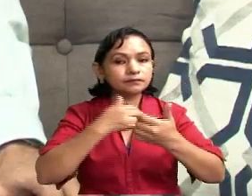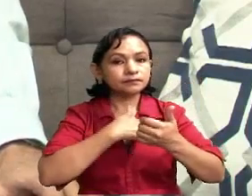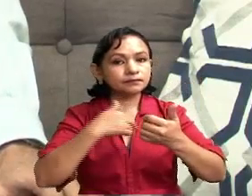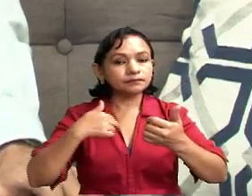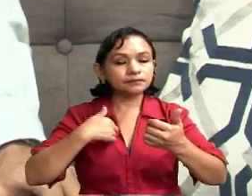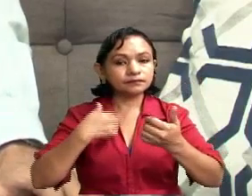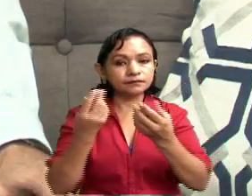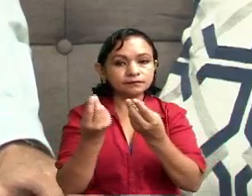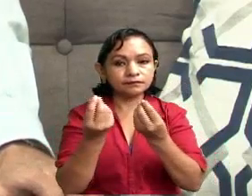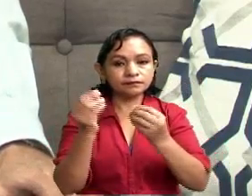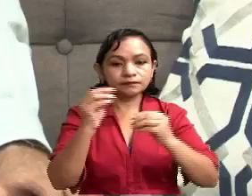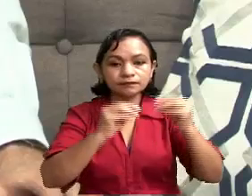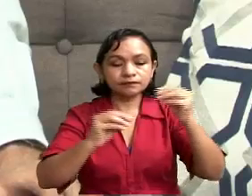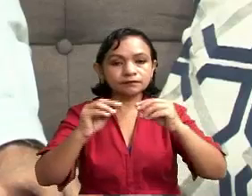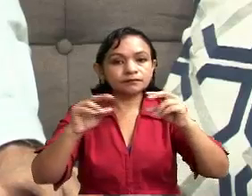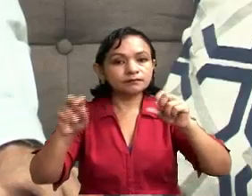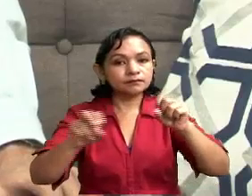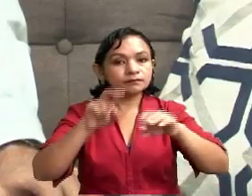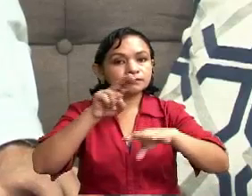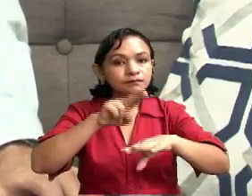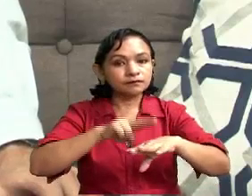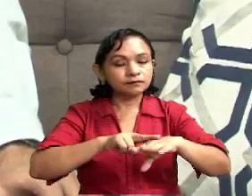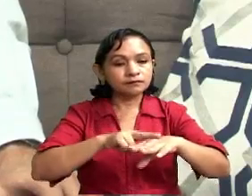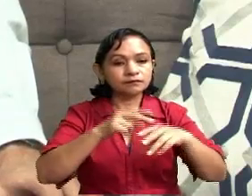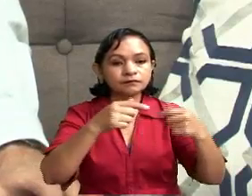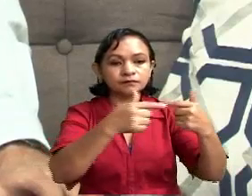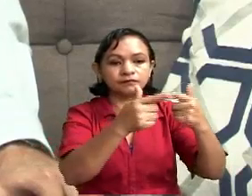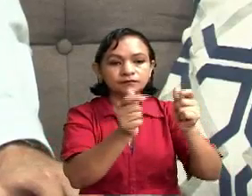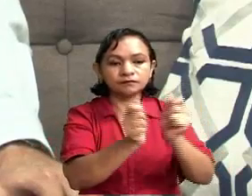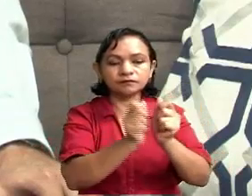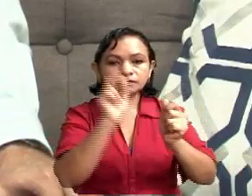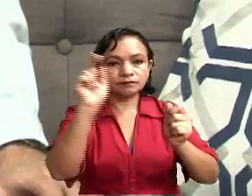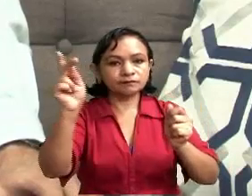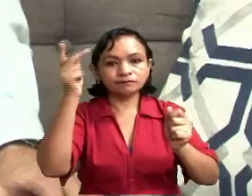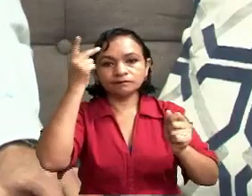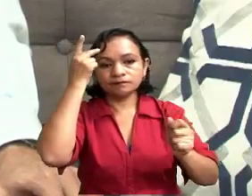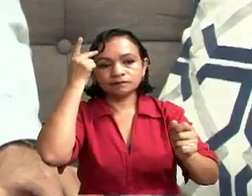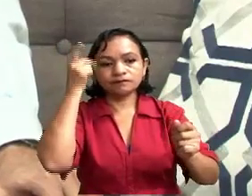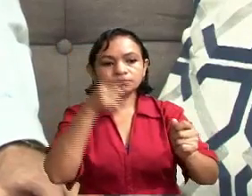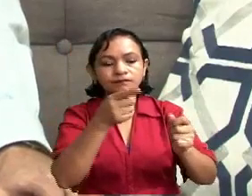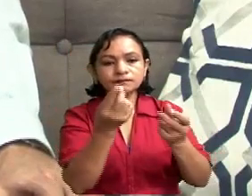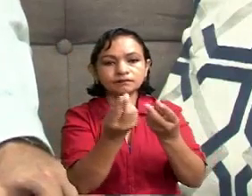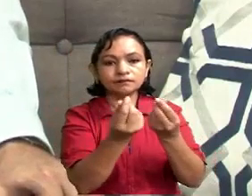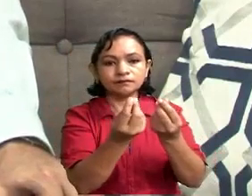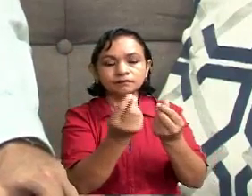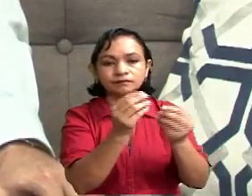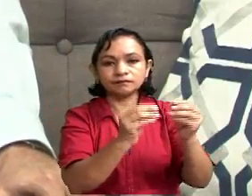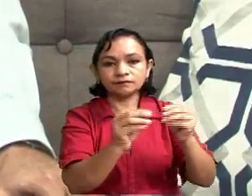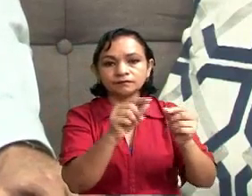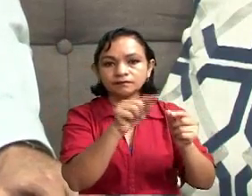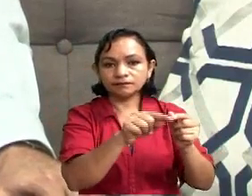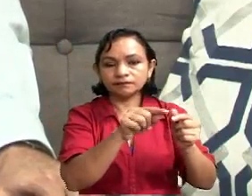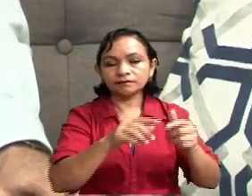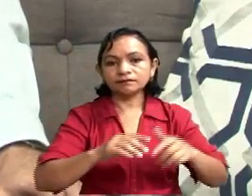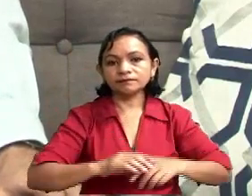la economía nacional sectores políticos, económicos, que